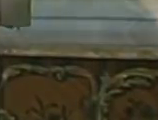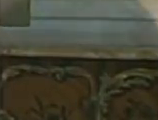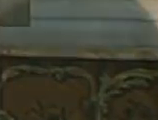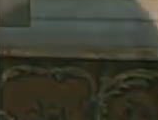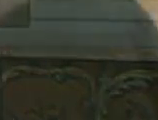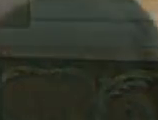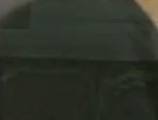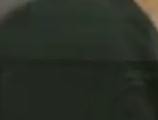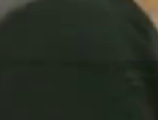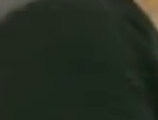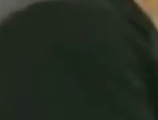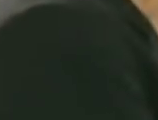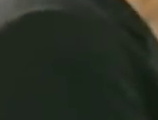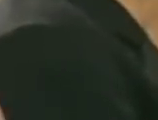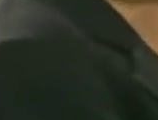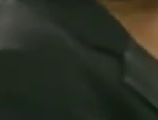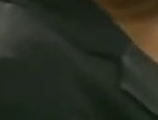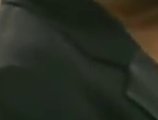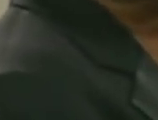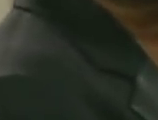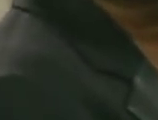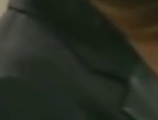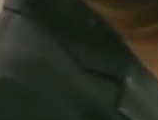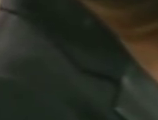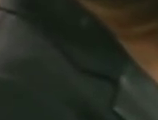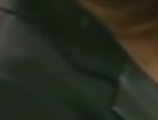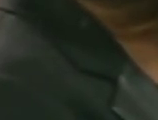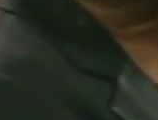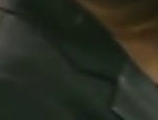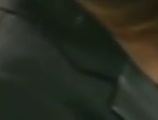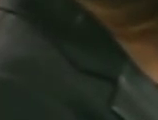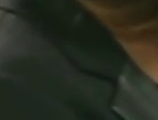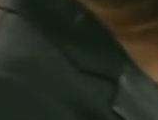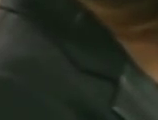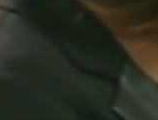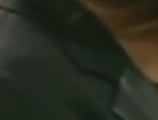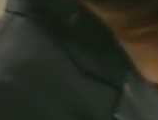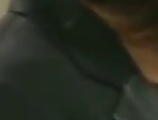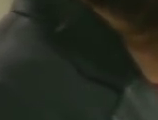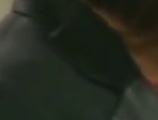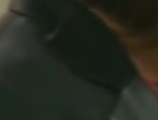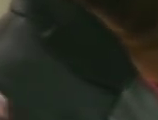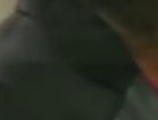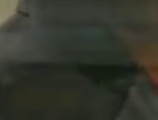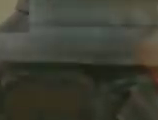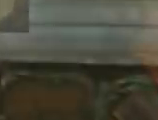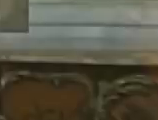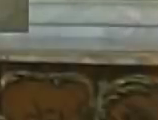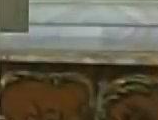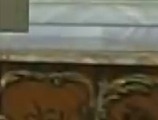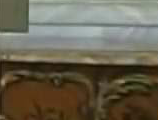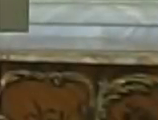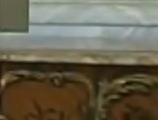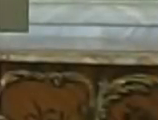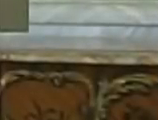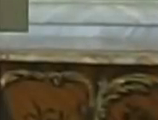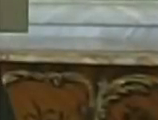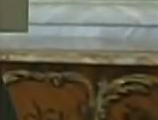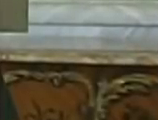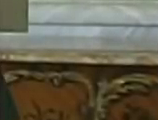el nombre de Simón Bolívar y también nos han dado una gran satisfacción, que es un gran luchador, gran libertador, que ha luchado contra los opresores y